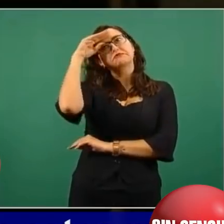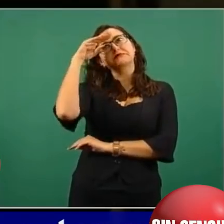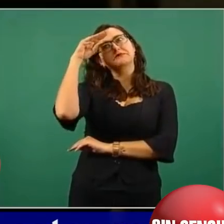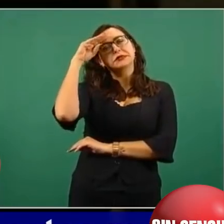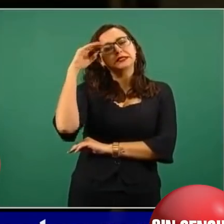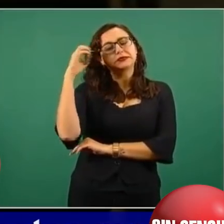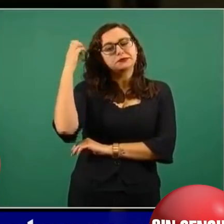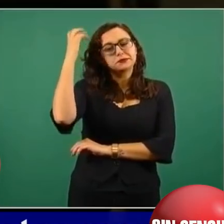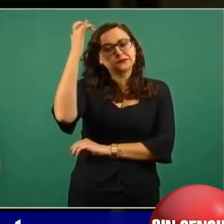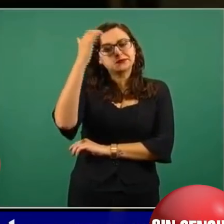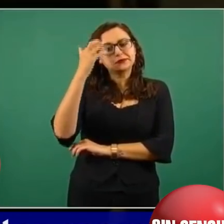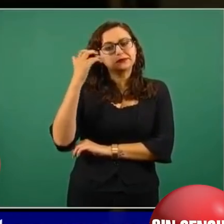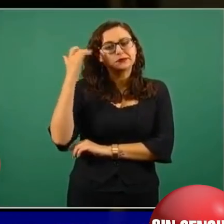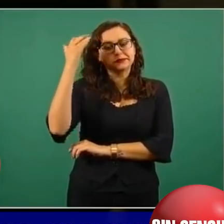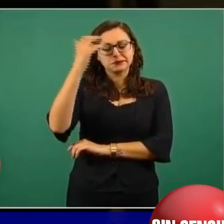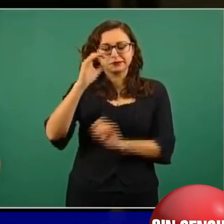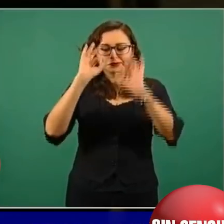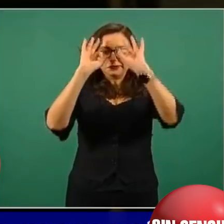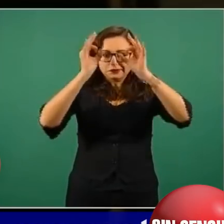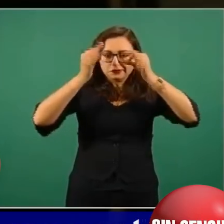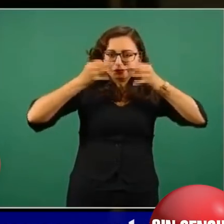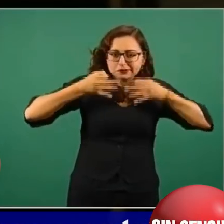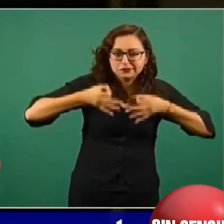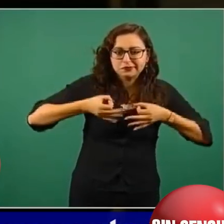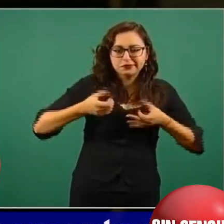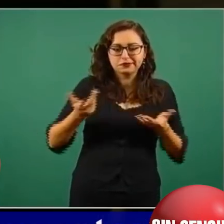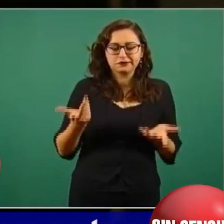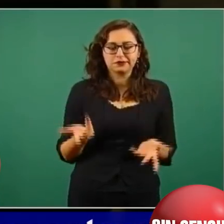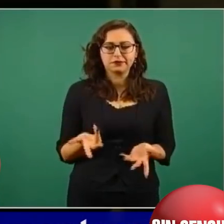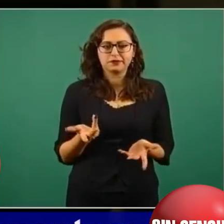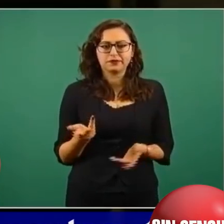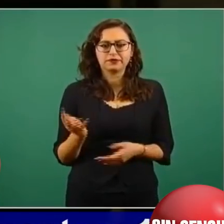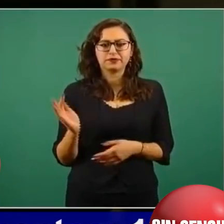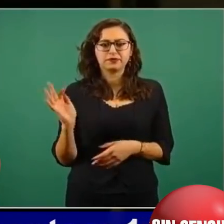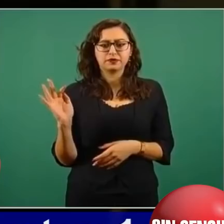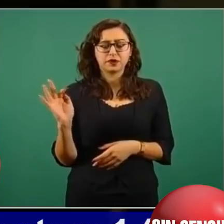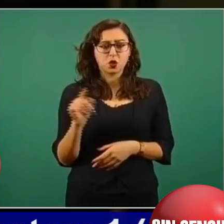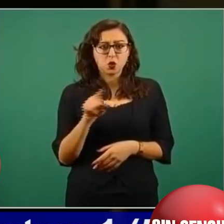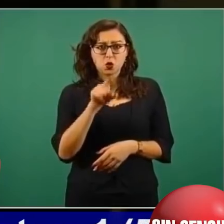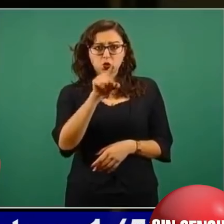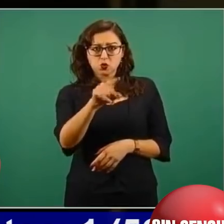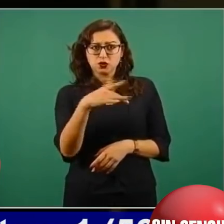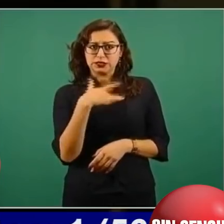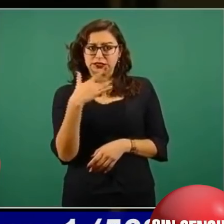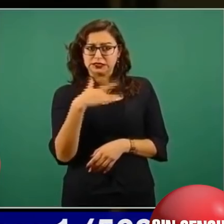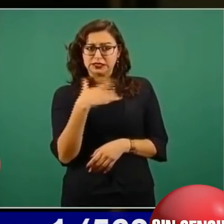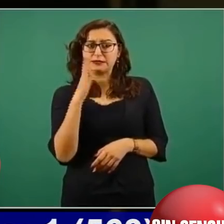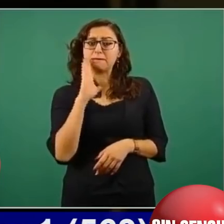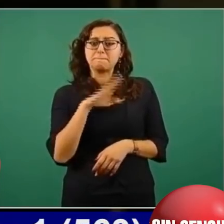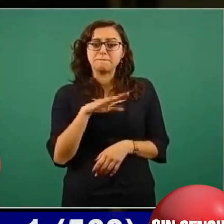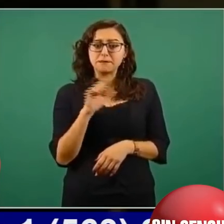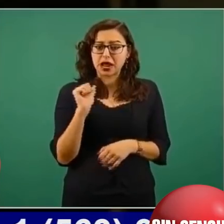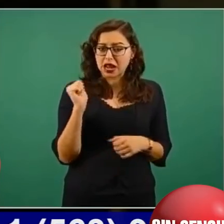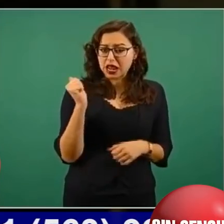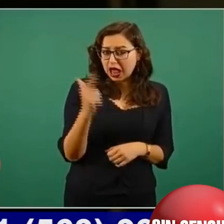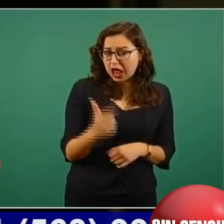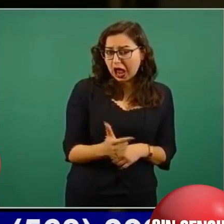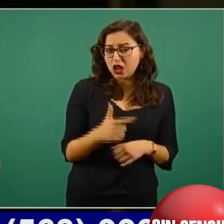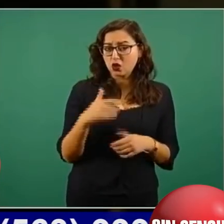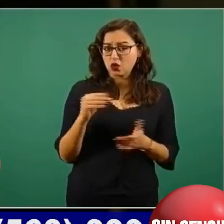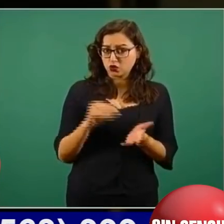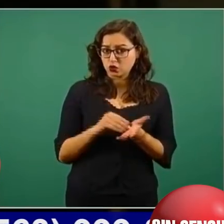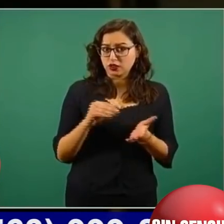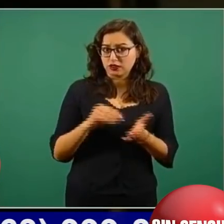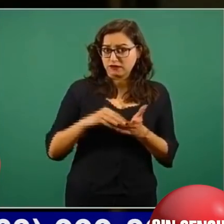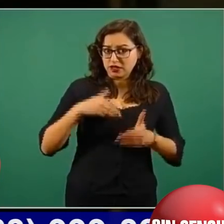análisis de uno mismo, yo le preguntaría a uno, ¿le quedó alguna secuela del COVID-19 ahora que ya está en su vida diaria?